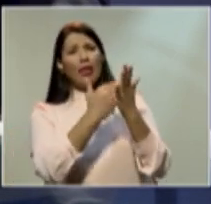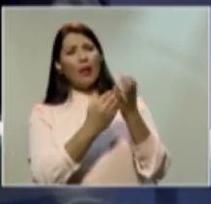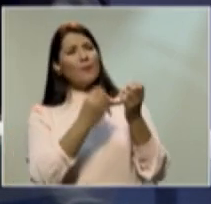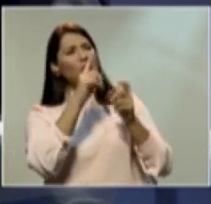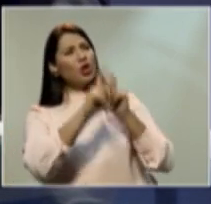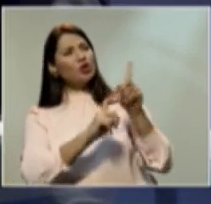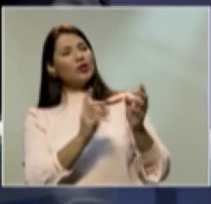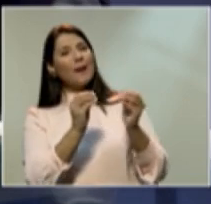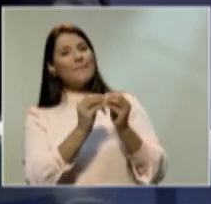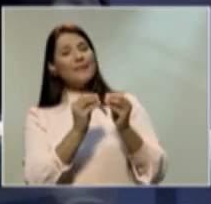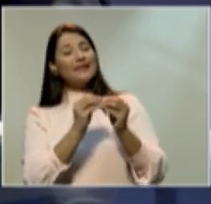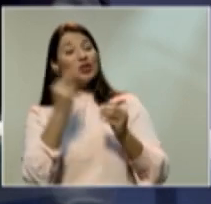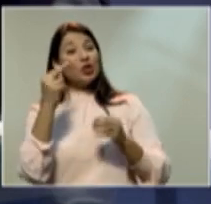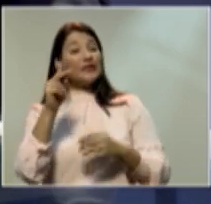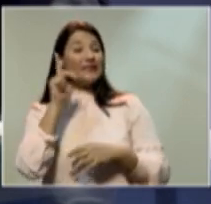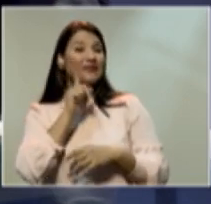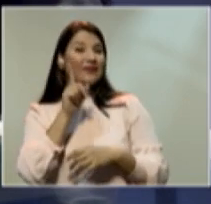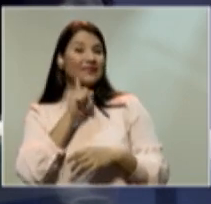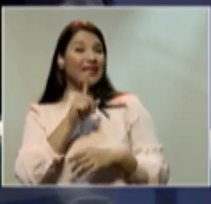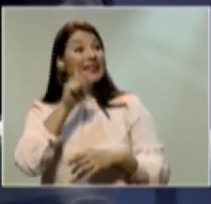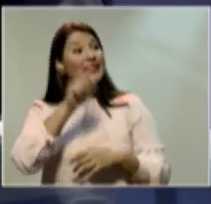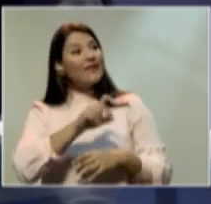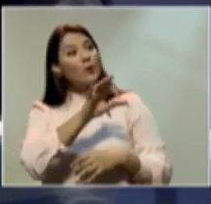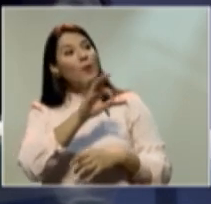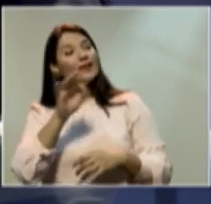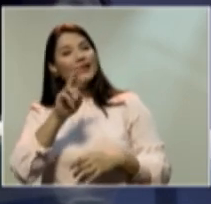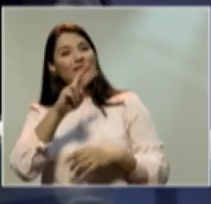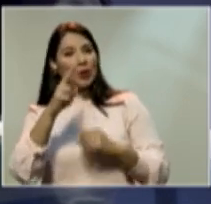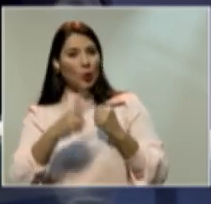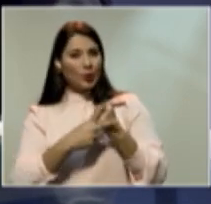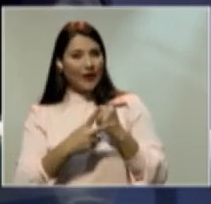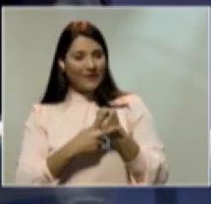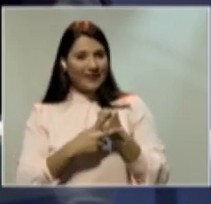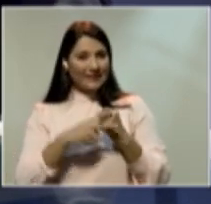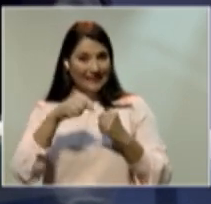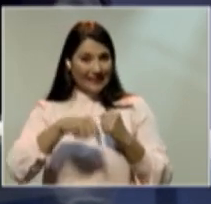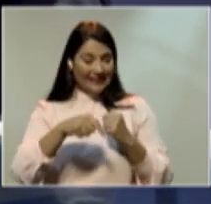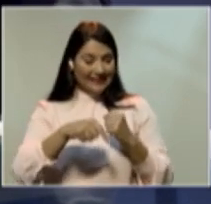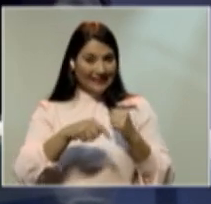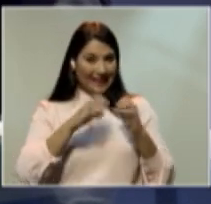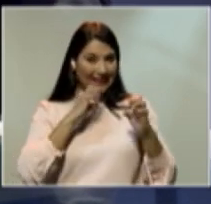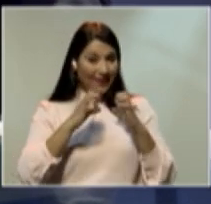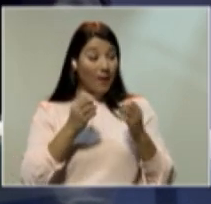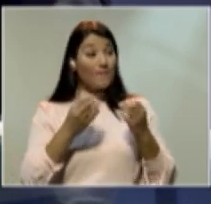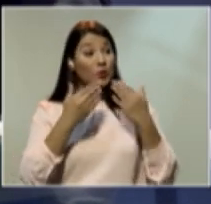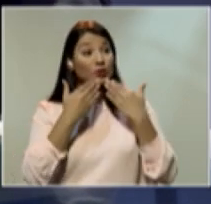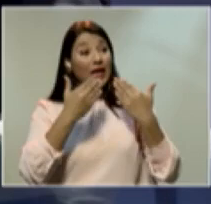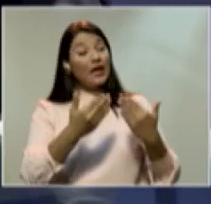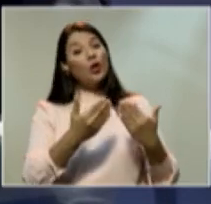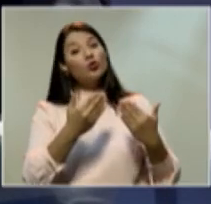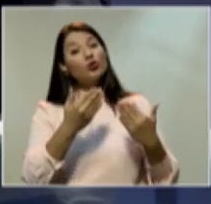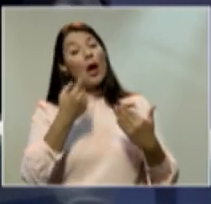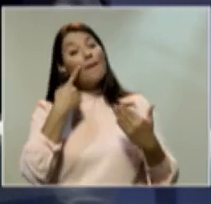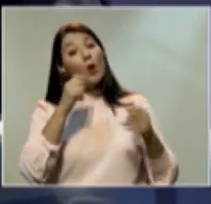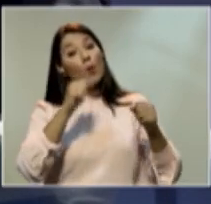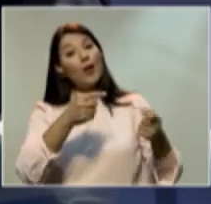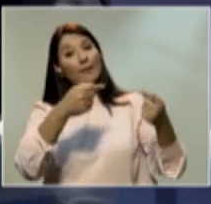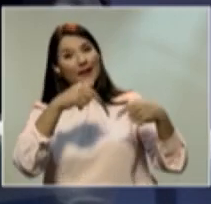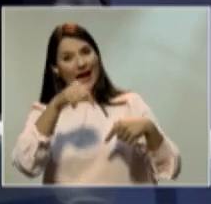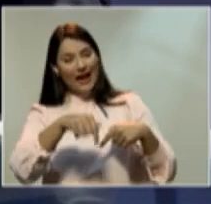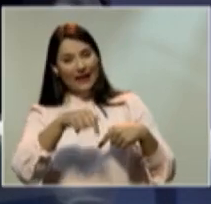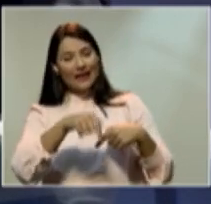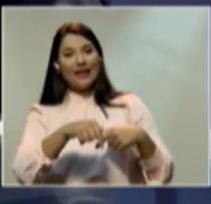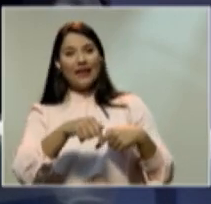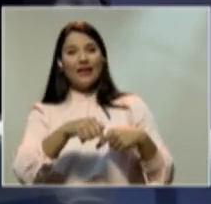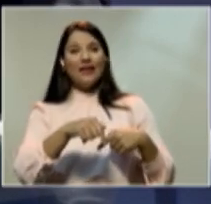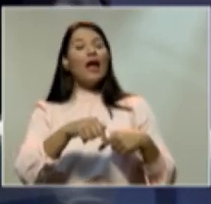sobre fake news. Tenemos que hacer una segunda entrega de este encuentro. Muchísimas gracias, Gustavo, por venir al set